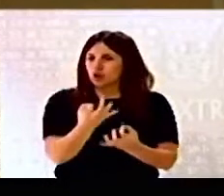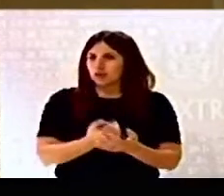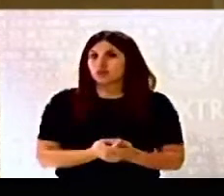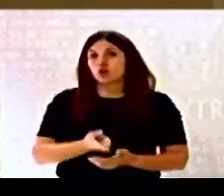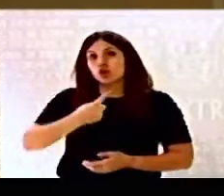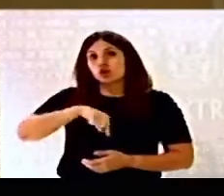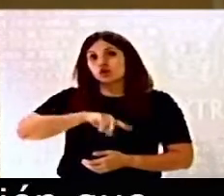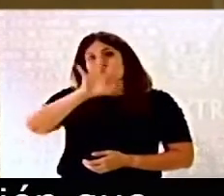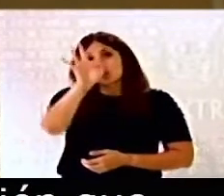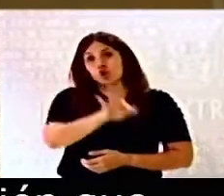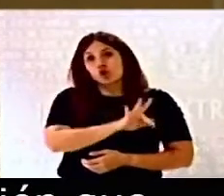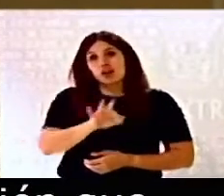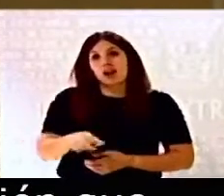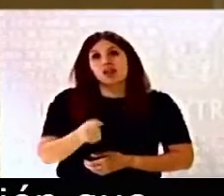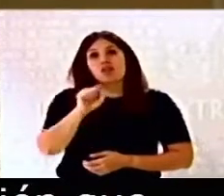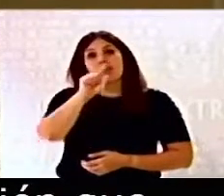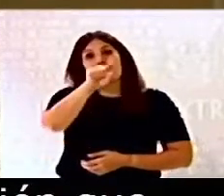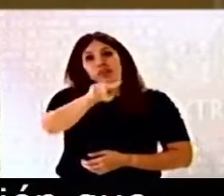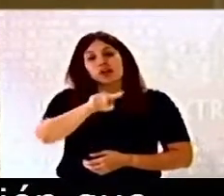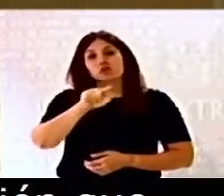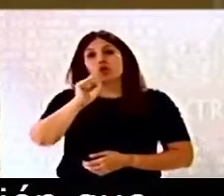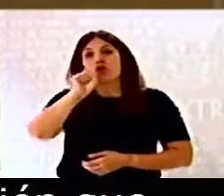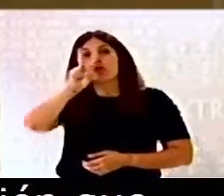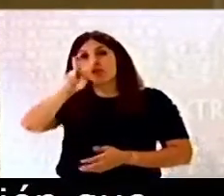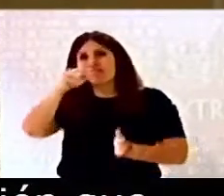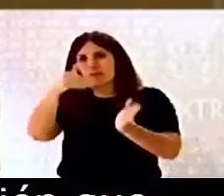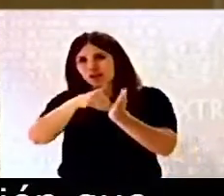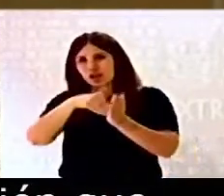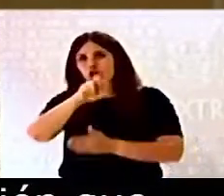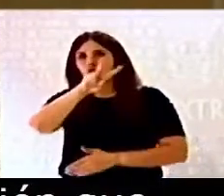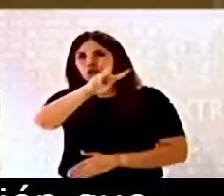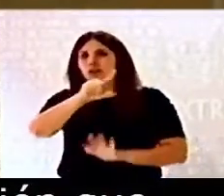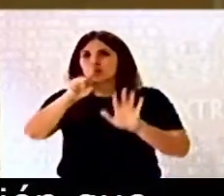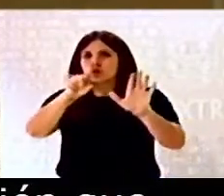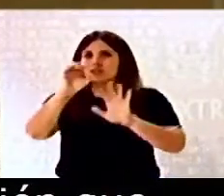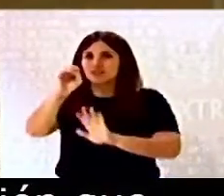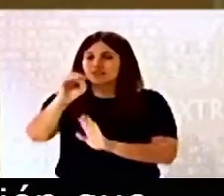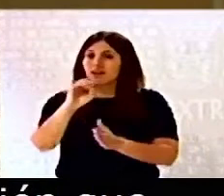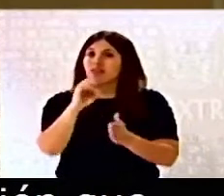de 112.260 certificados UE COVID,